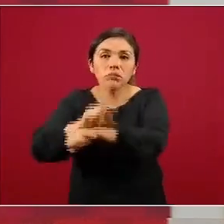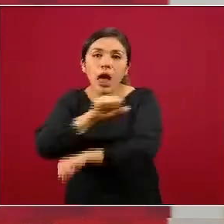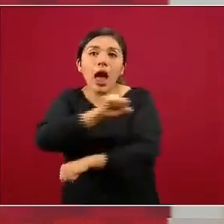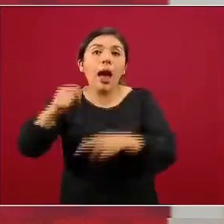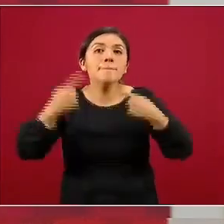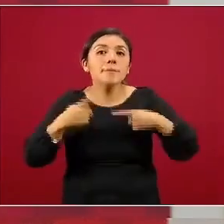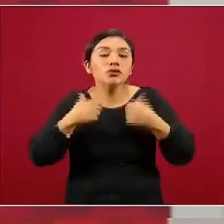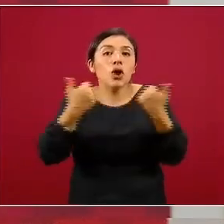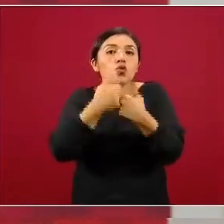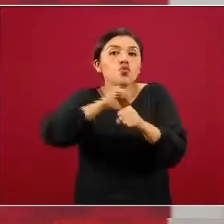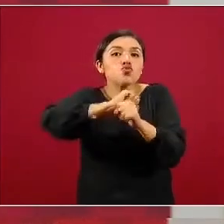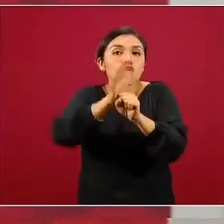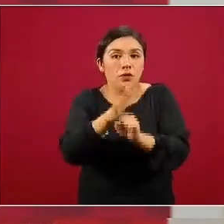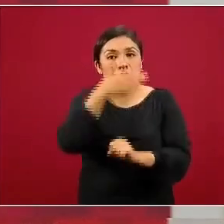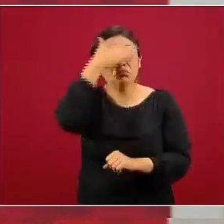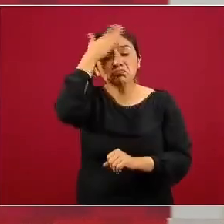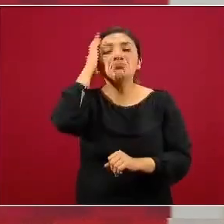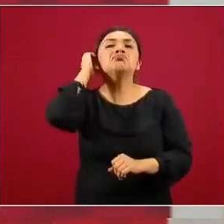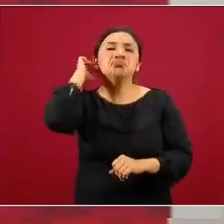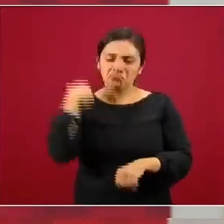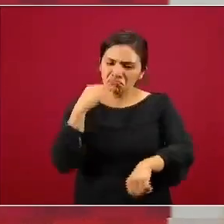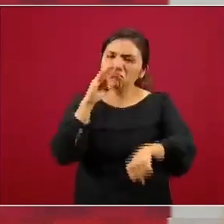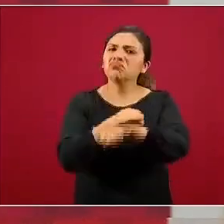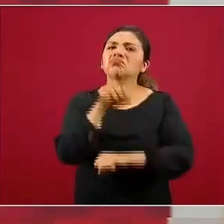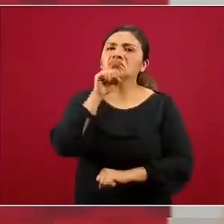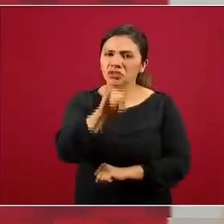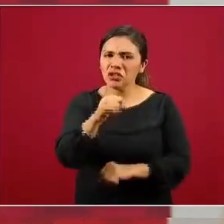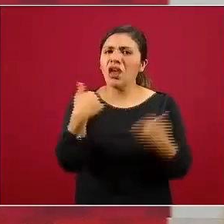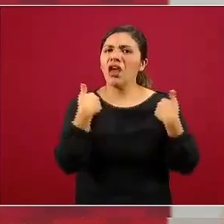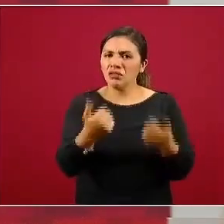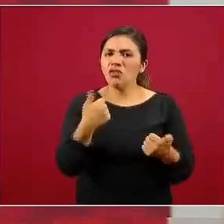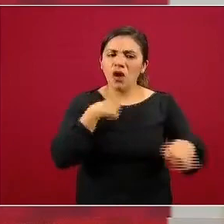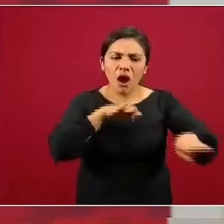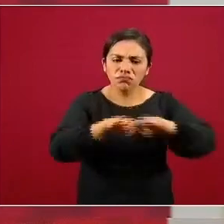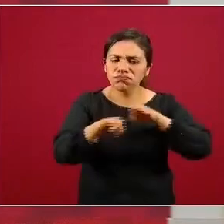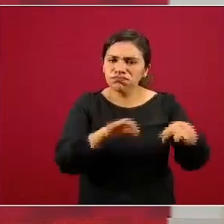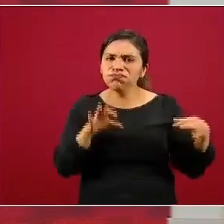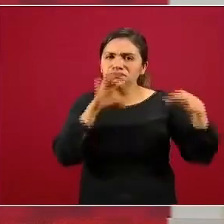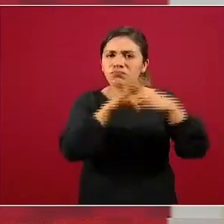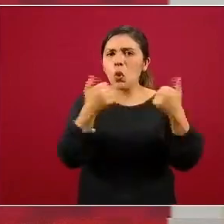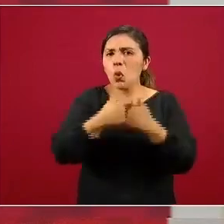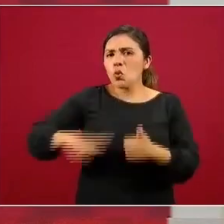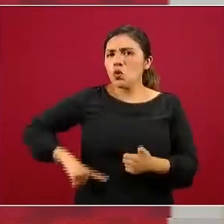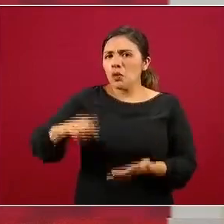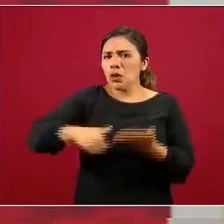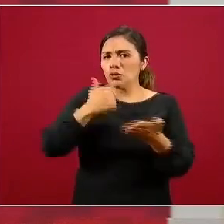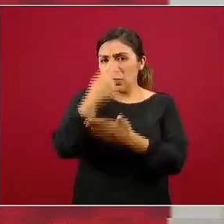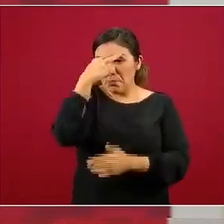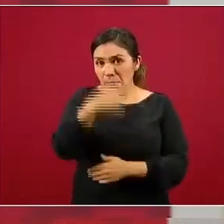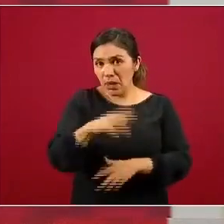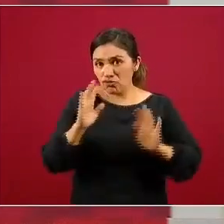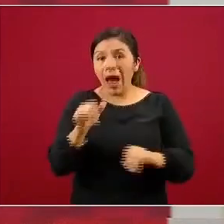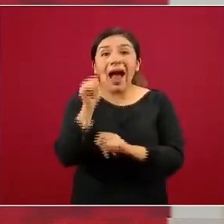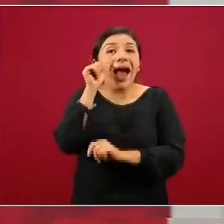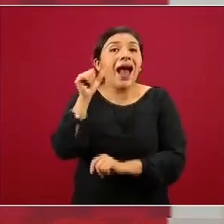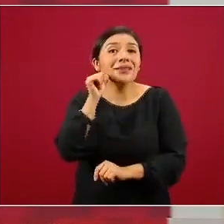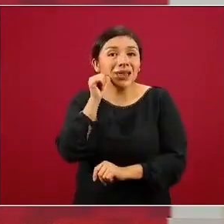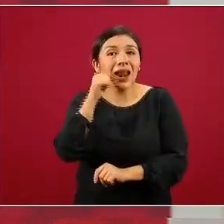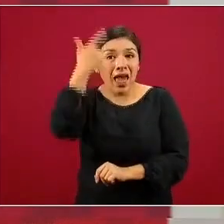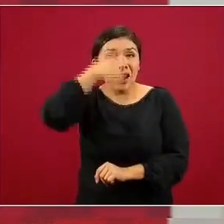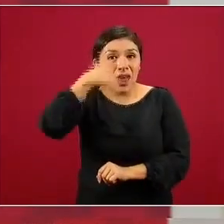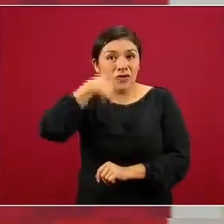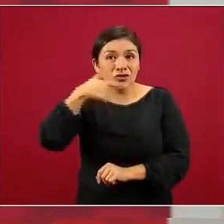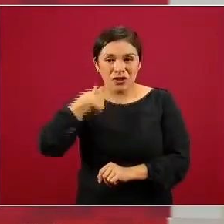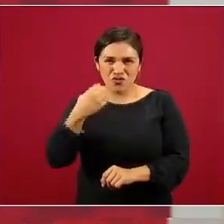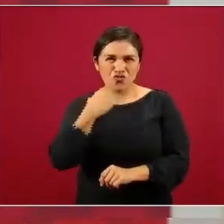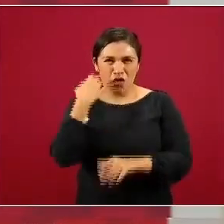de personas con COVID. Lo respaldamos completamente, estamos trabajando conjuntamente con el gobierno de la Ciudad de México. Ayer precisamente en la noche,